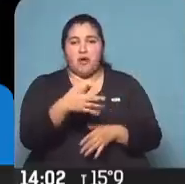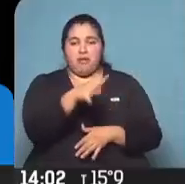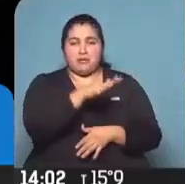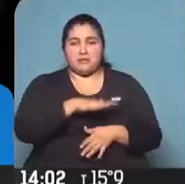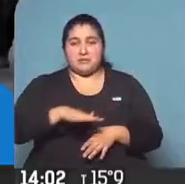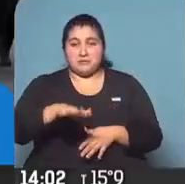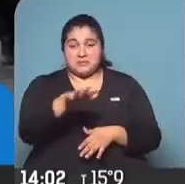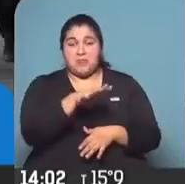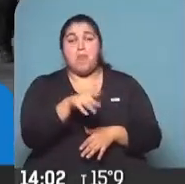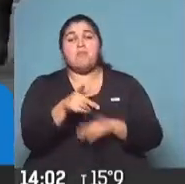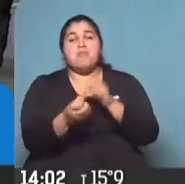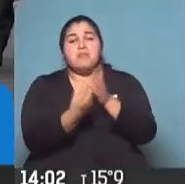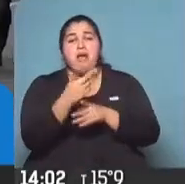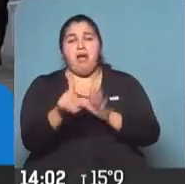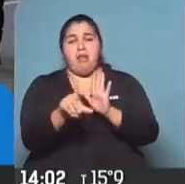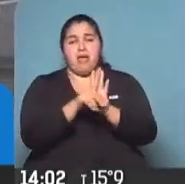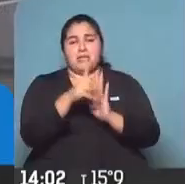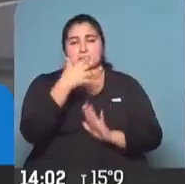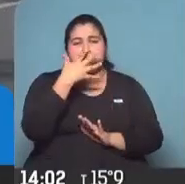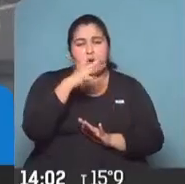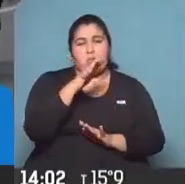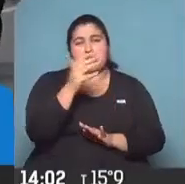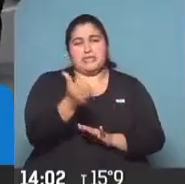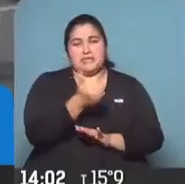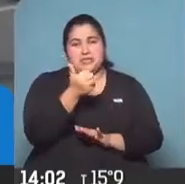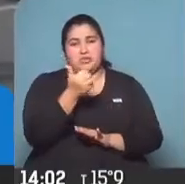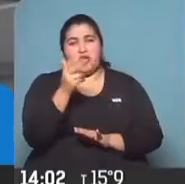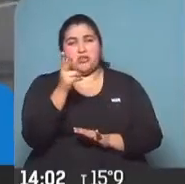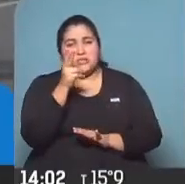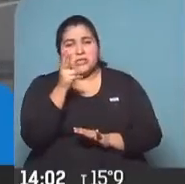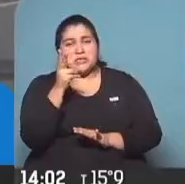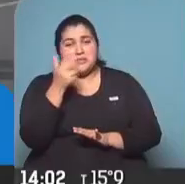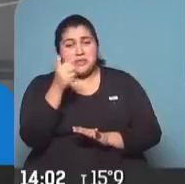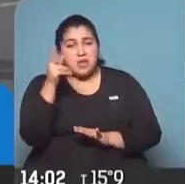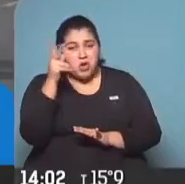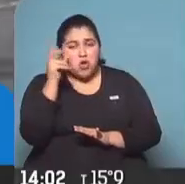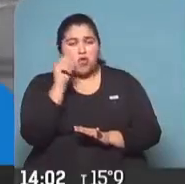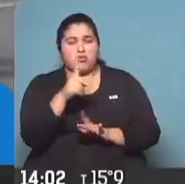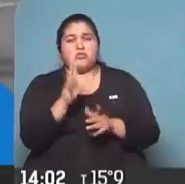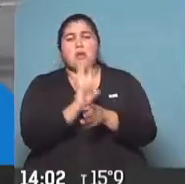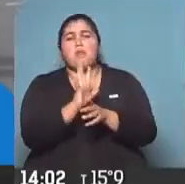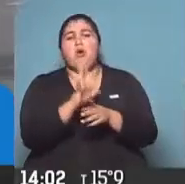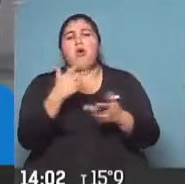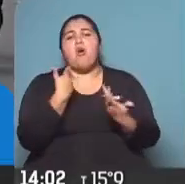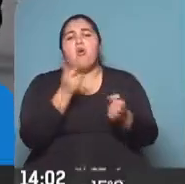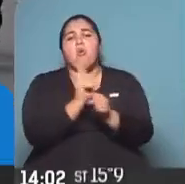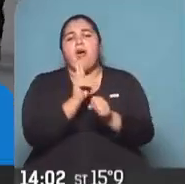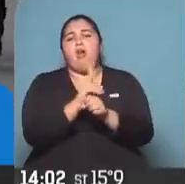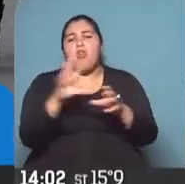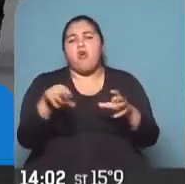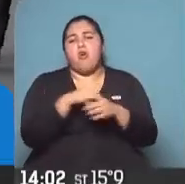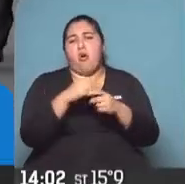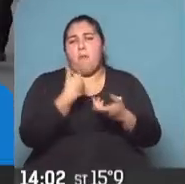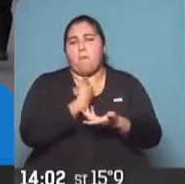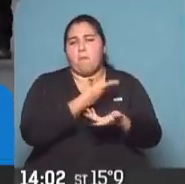creada por la ley cinco mil 688 del sistema integral de seguridad pública sancionada y